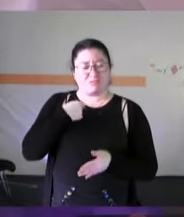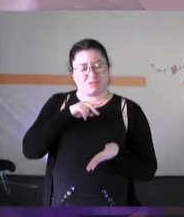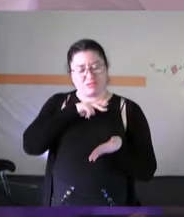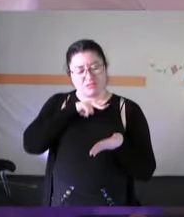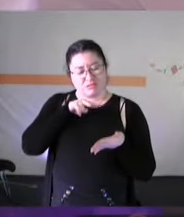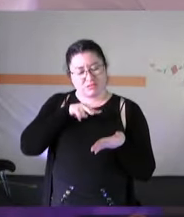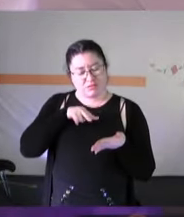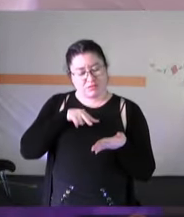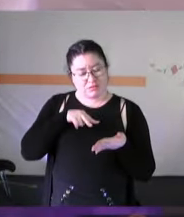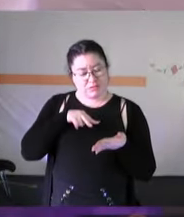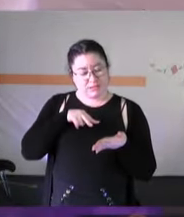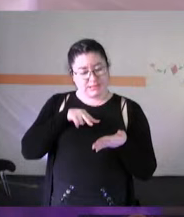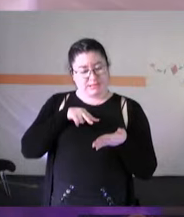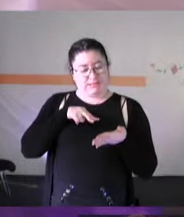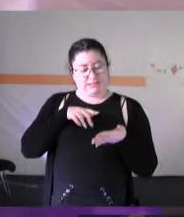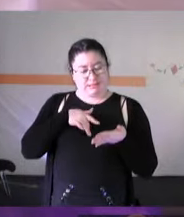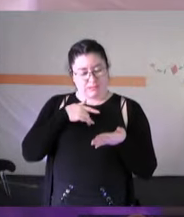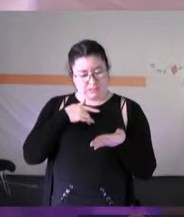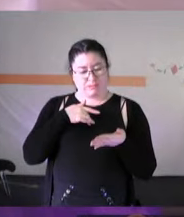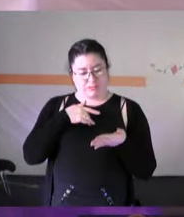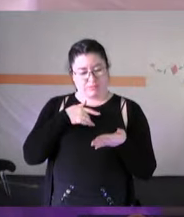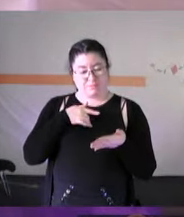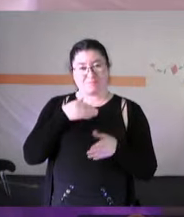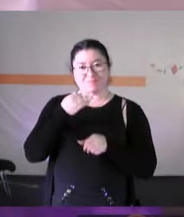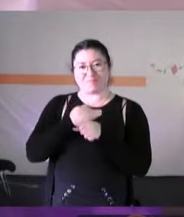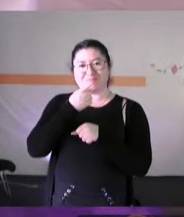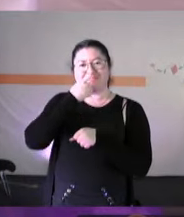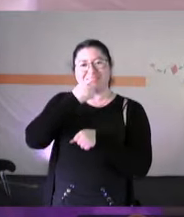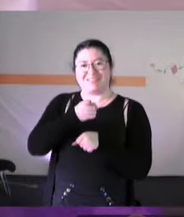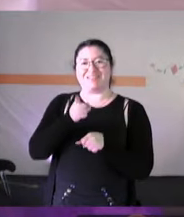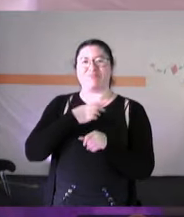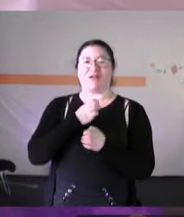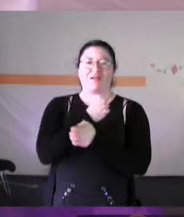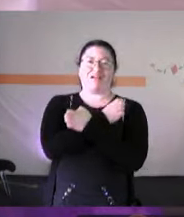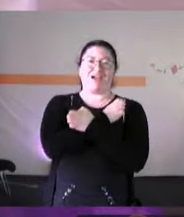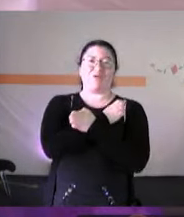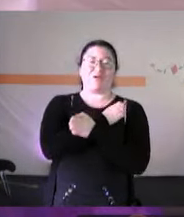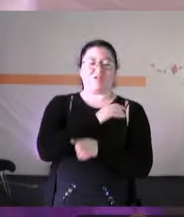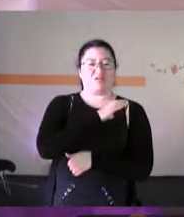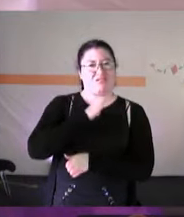estaban hablando sobre esta educación tan católica, tan cristiana, tan religiosa,